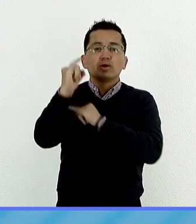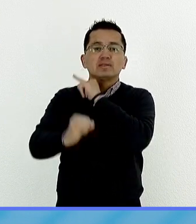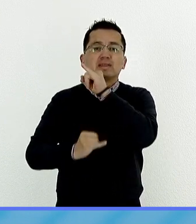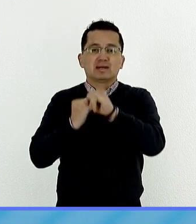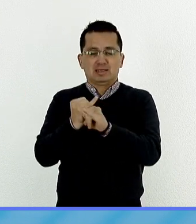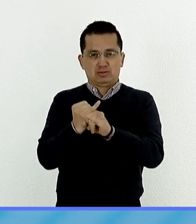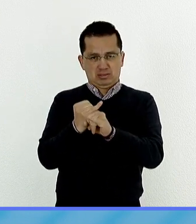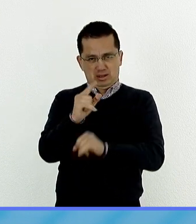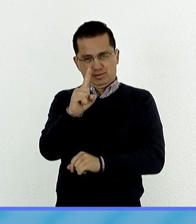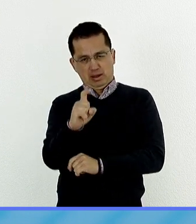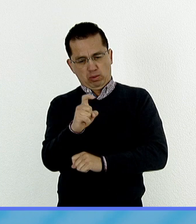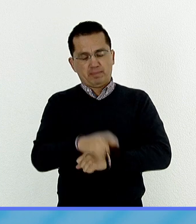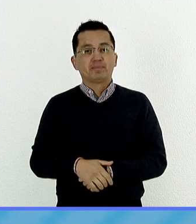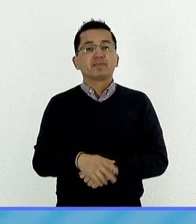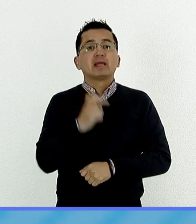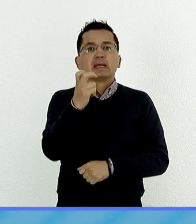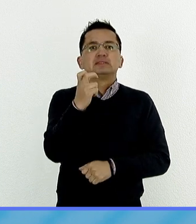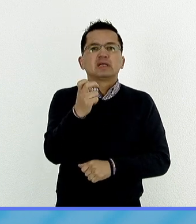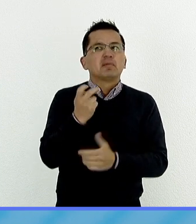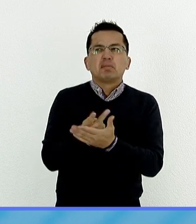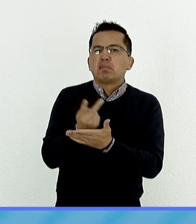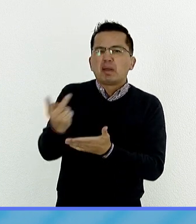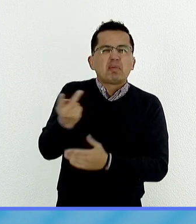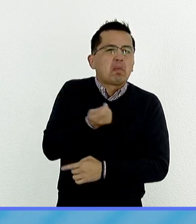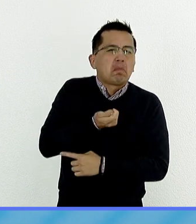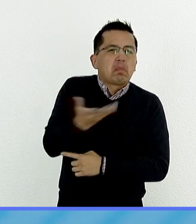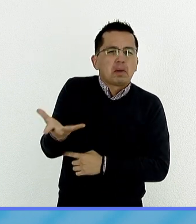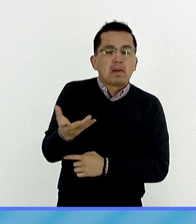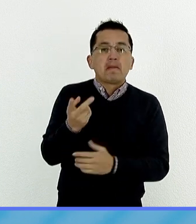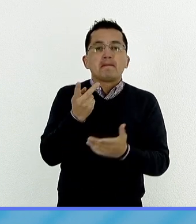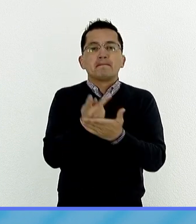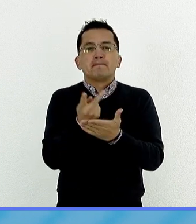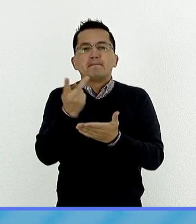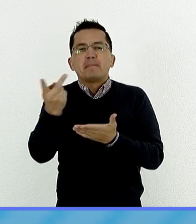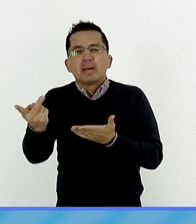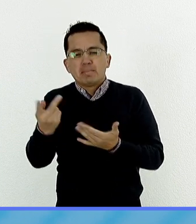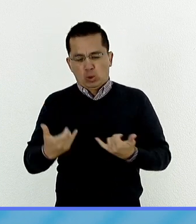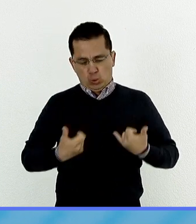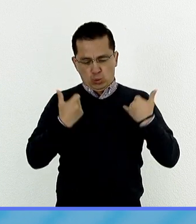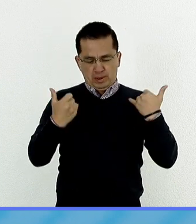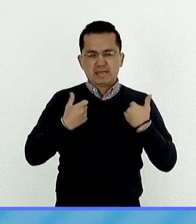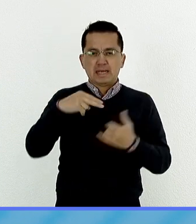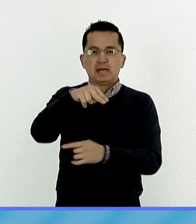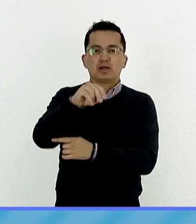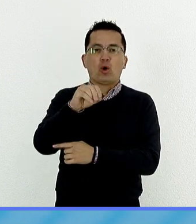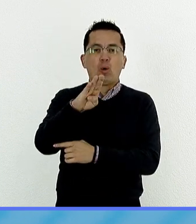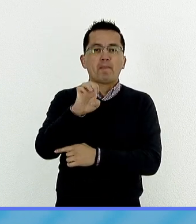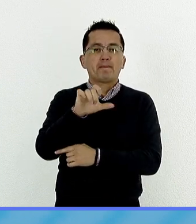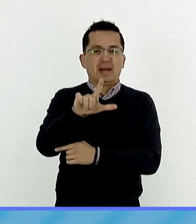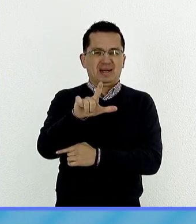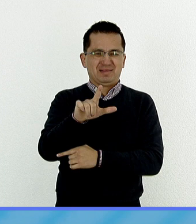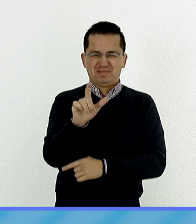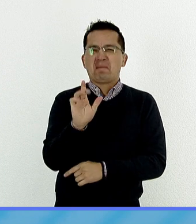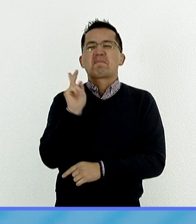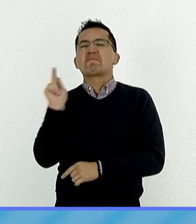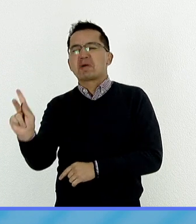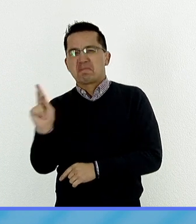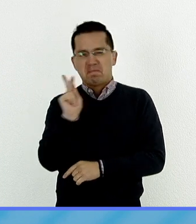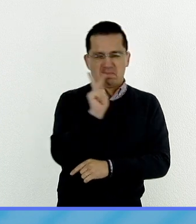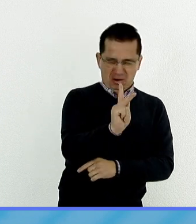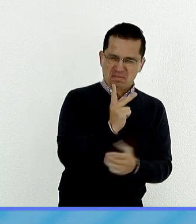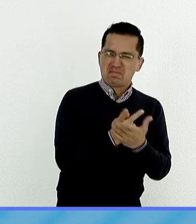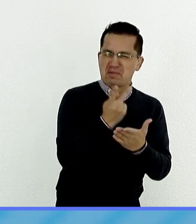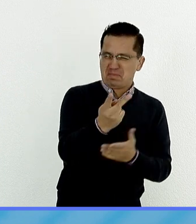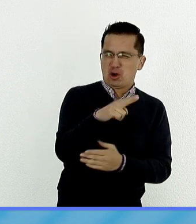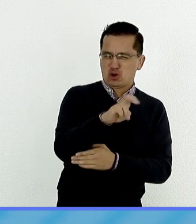juvenil de Nobel haciendo el símil del premio Nobel que se da también en Suecia exactamente